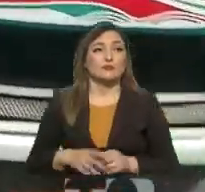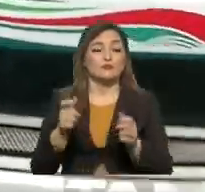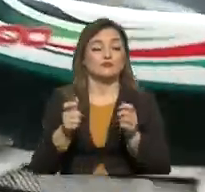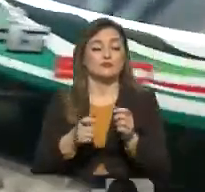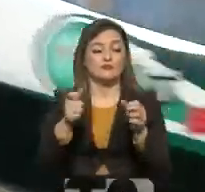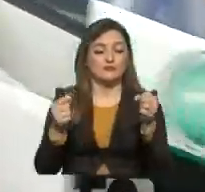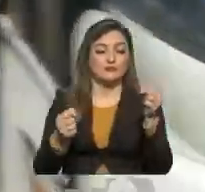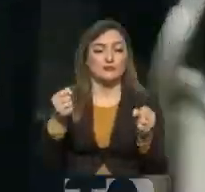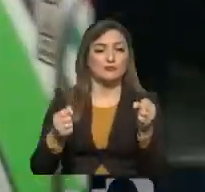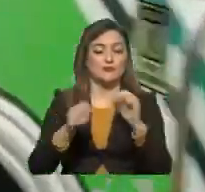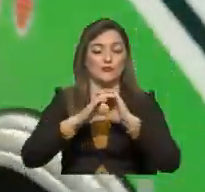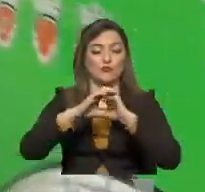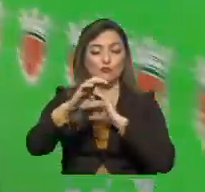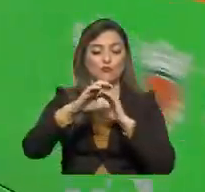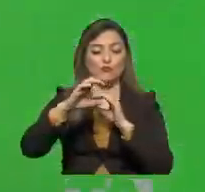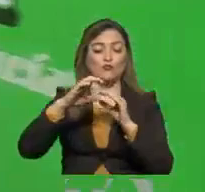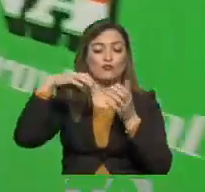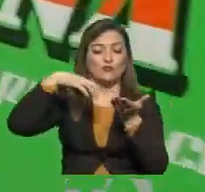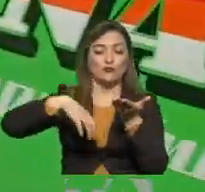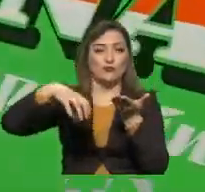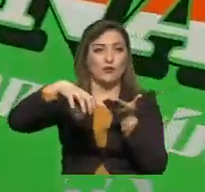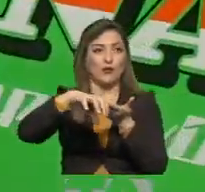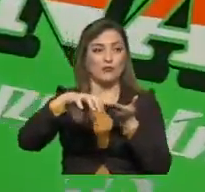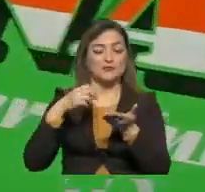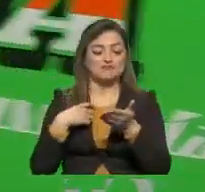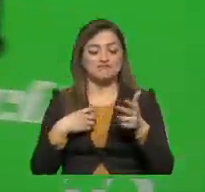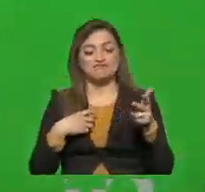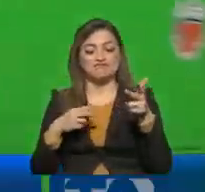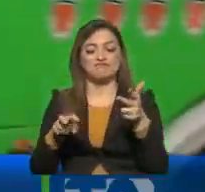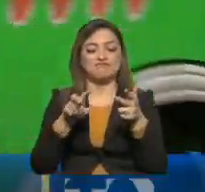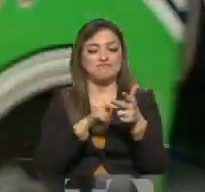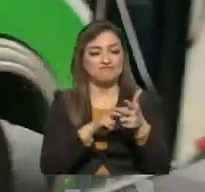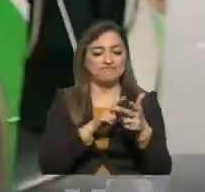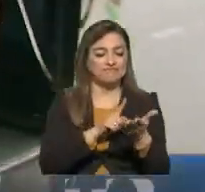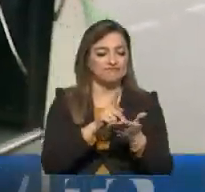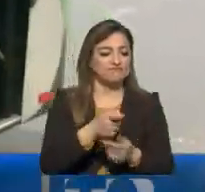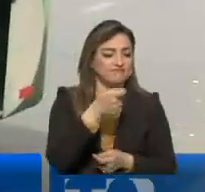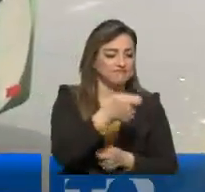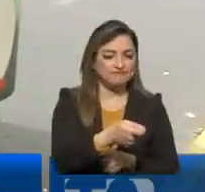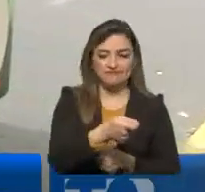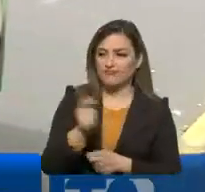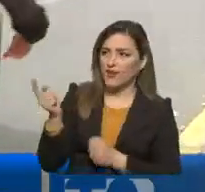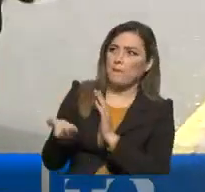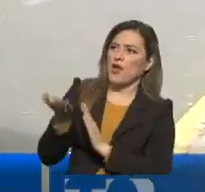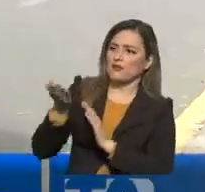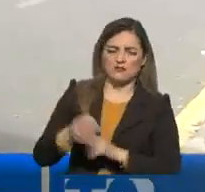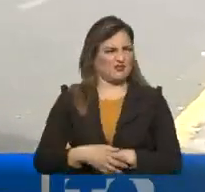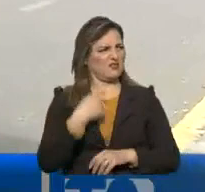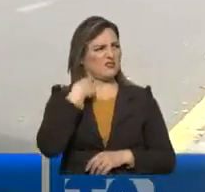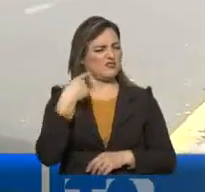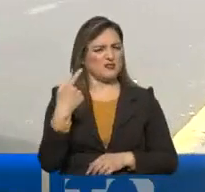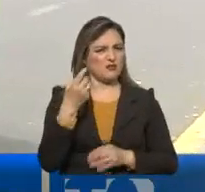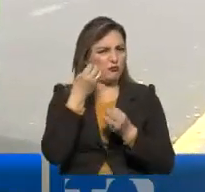del transporte interparroquial en la ciudad de Quito les tomó por sorpresa el aumento en el valor del pasaje. Según nos cuentan, no ha existido